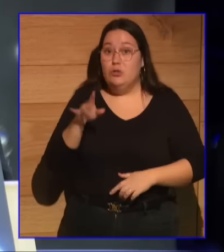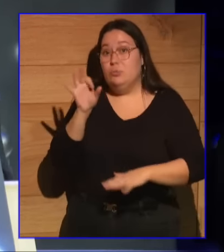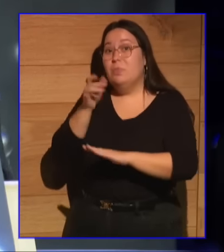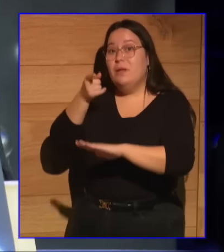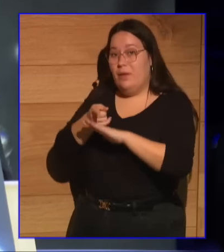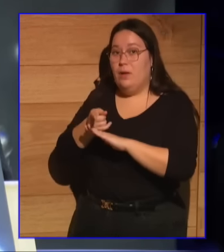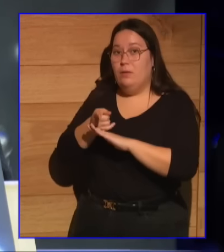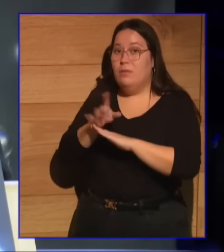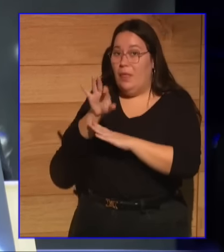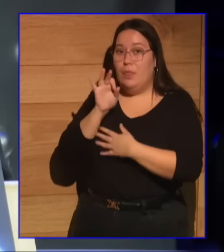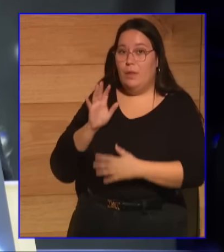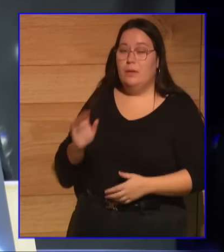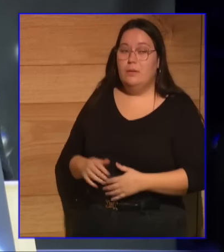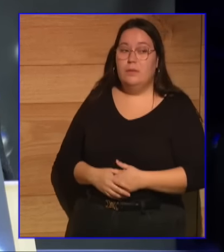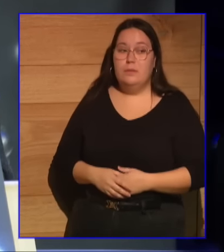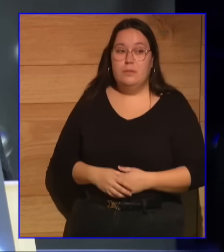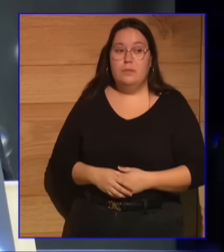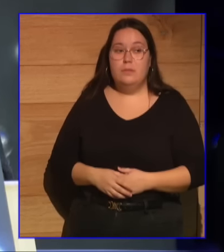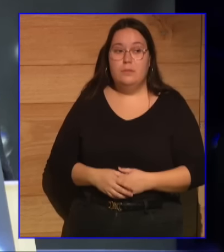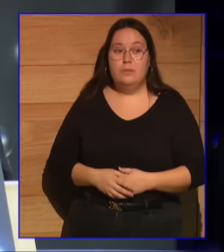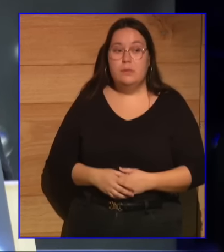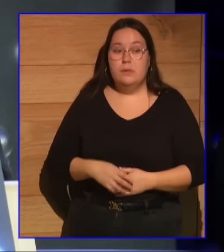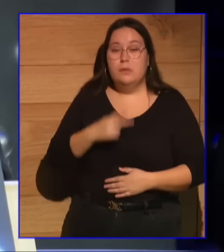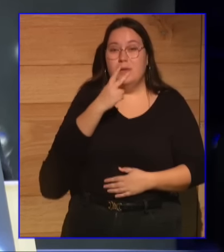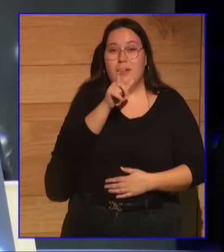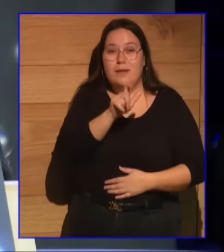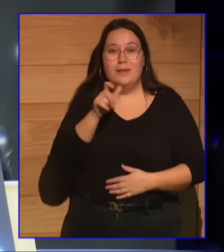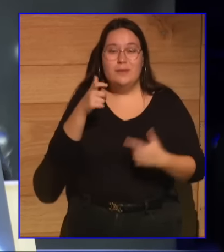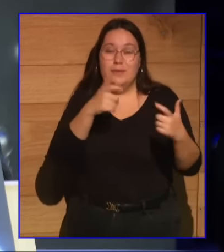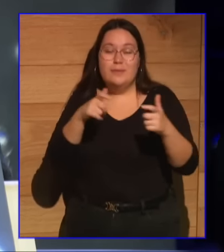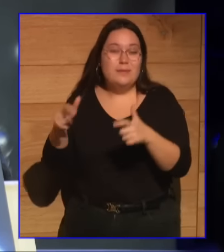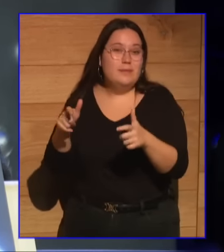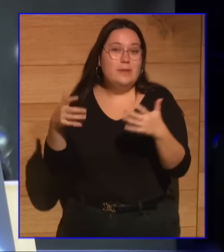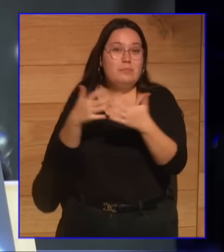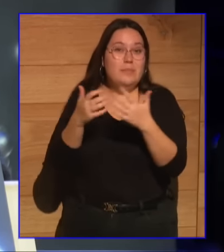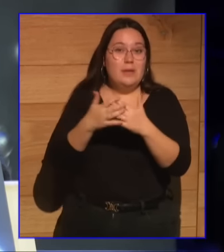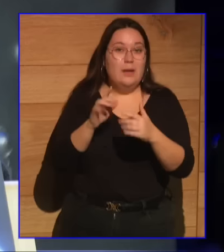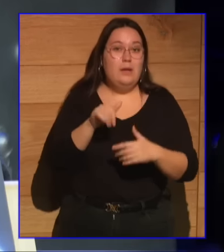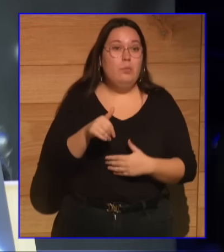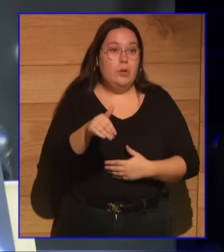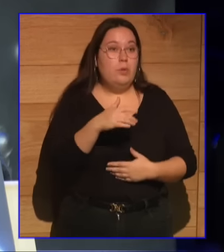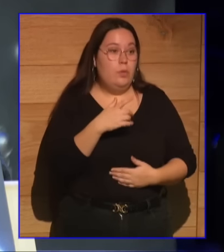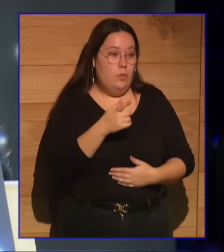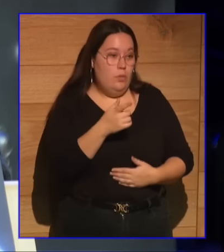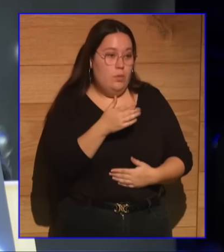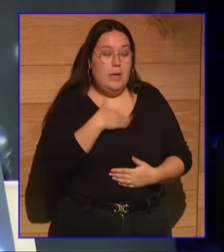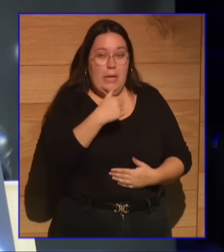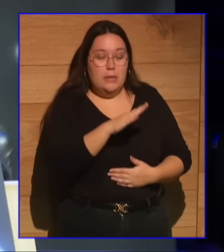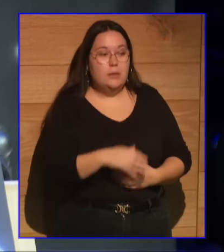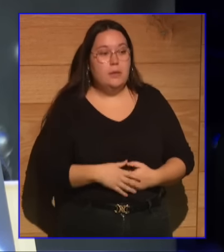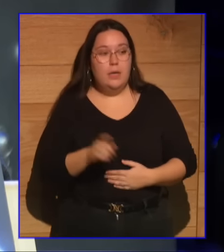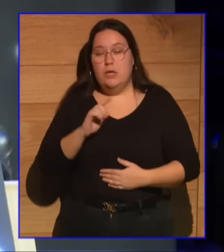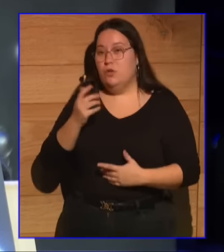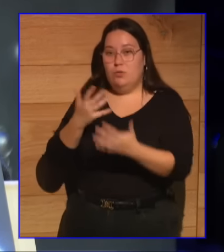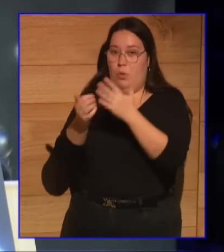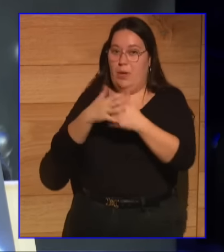ahora podemos hablar de eso, incluso mezclar brevemente las dos partes antes de que, más adelante, cuando quiera Arturo, sí, desemboquemos. Da igual, si esto ya es un